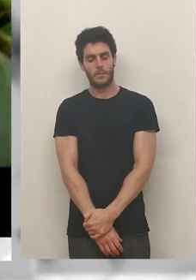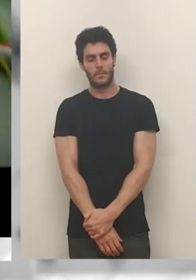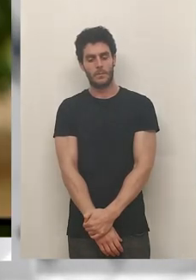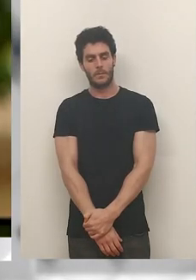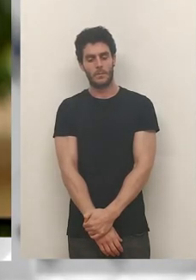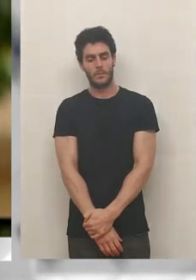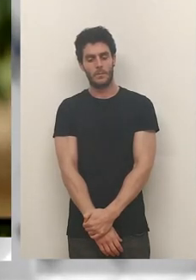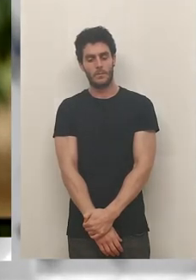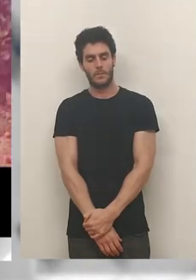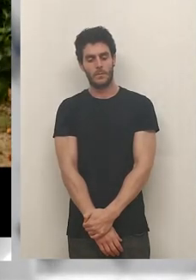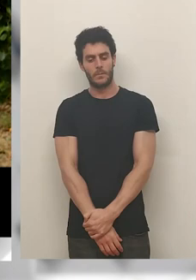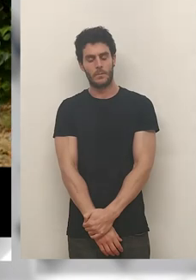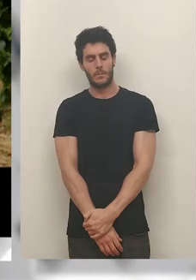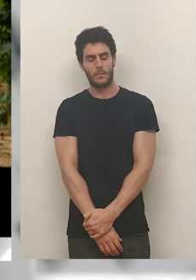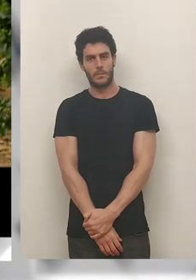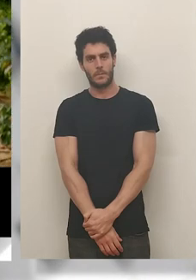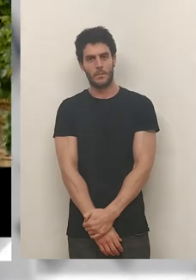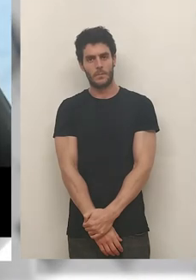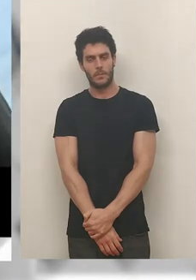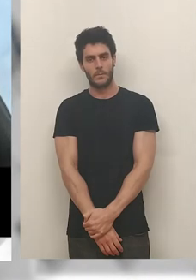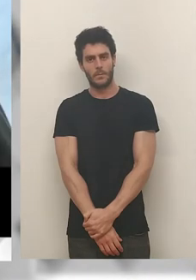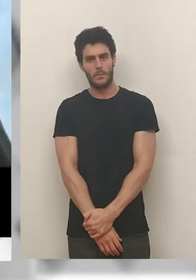un buen seguro agrario que garantice tu tranquilidad.